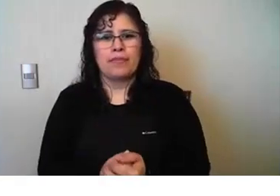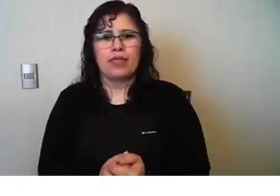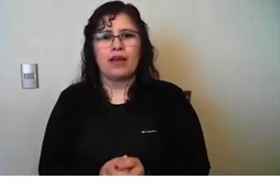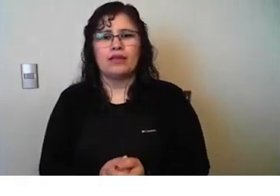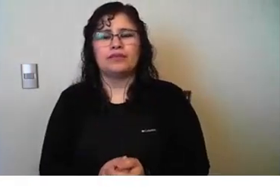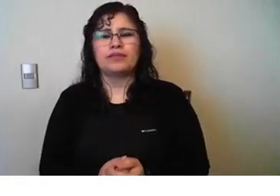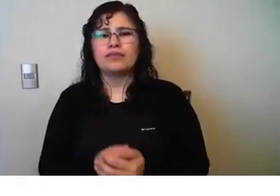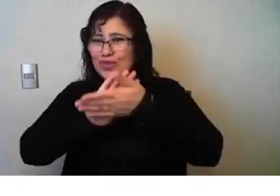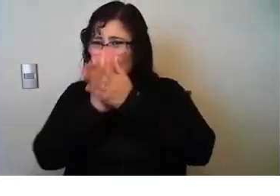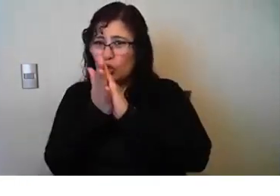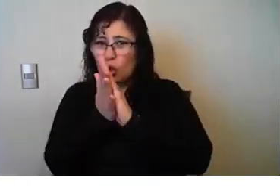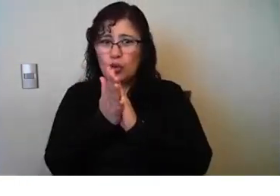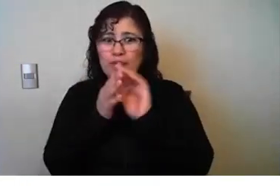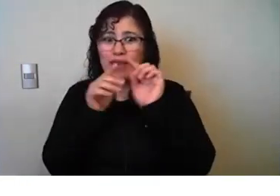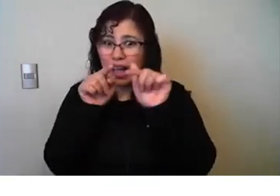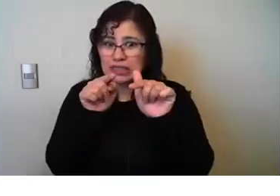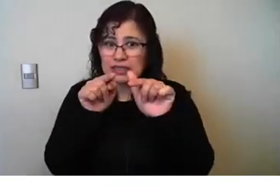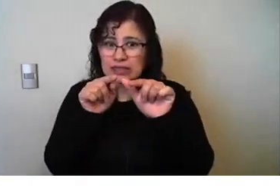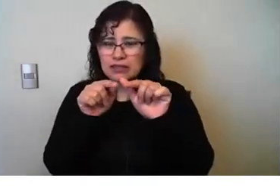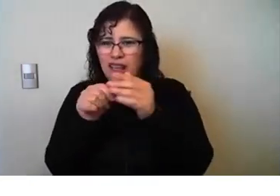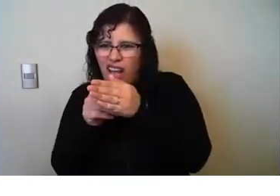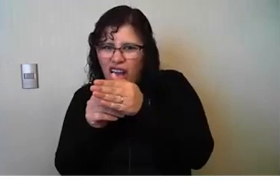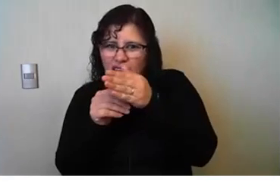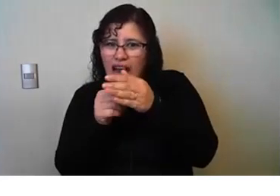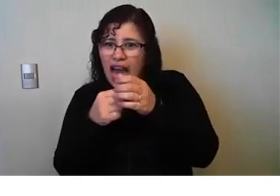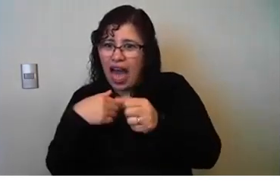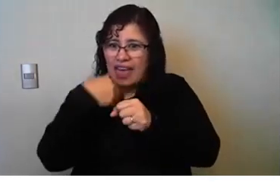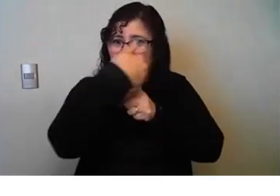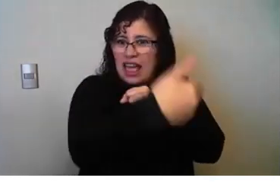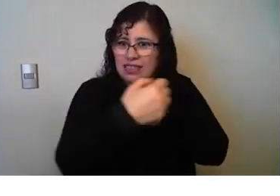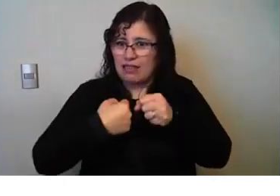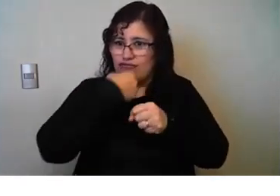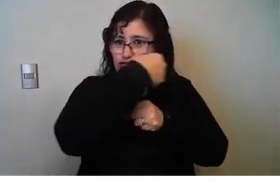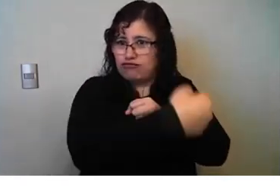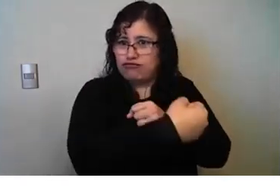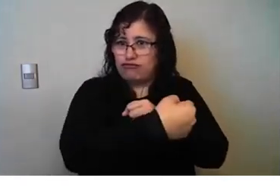Todo lo que esté por delante de este surco